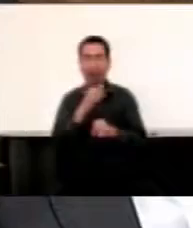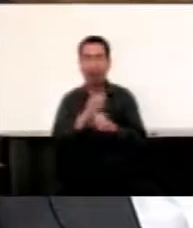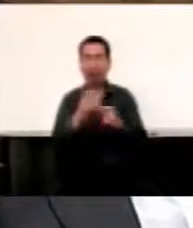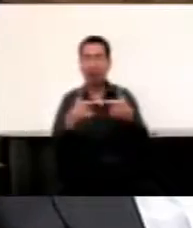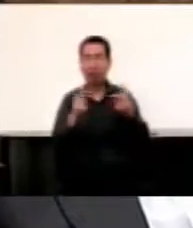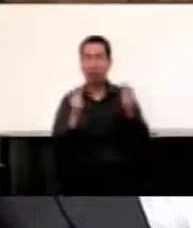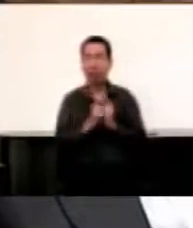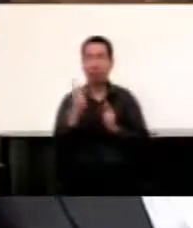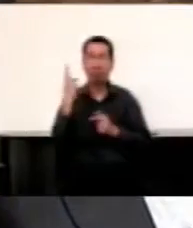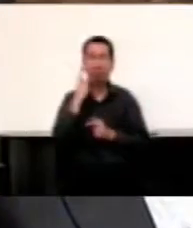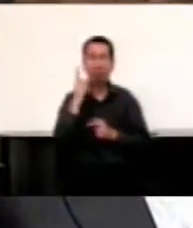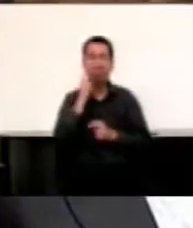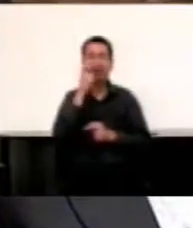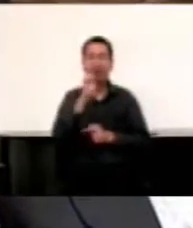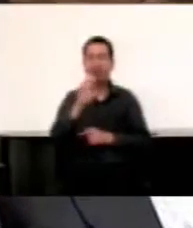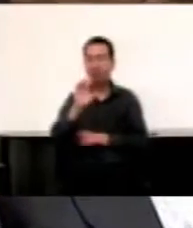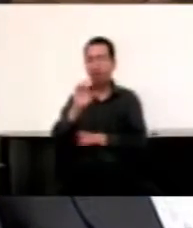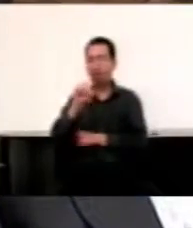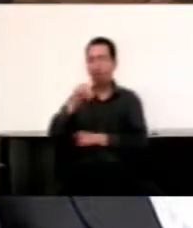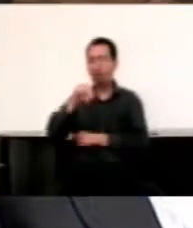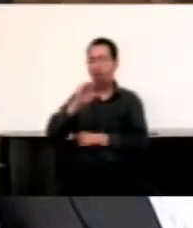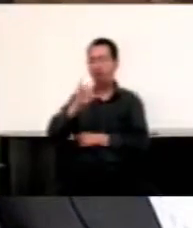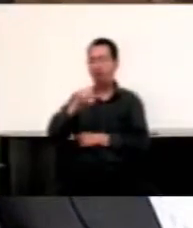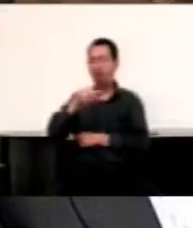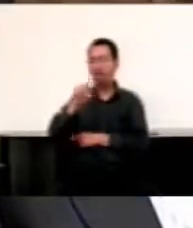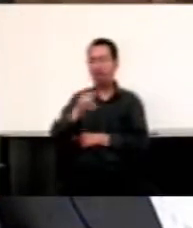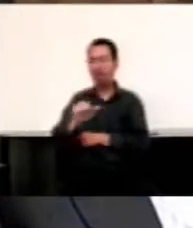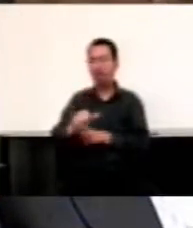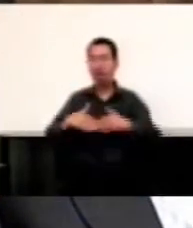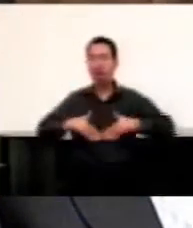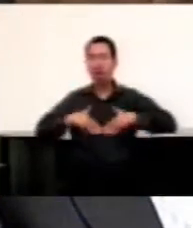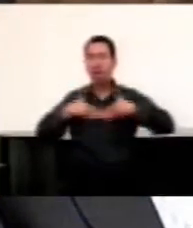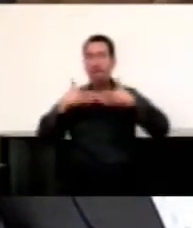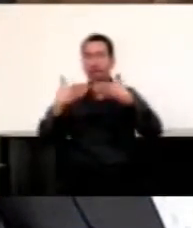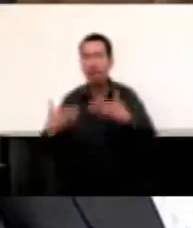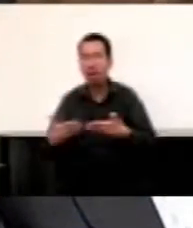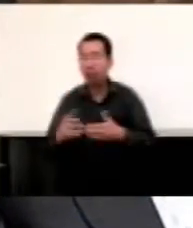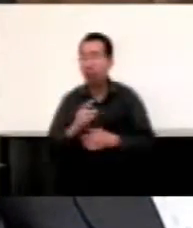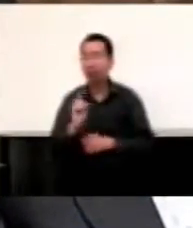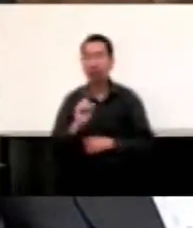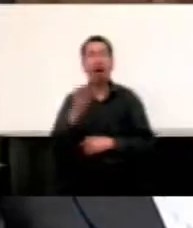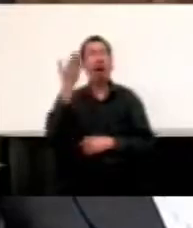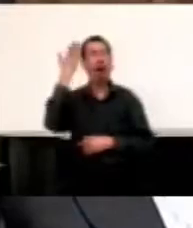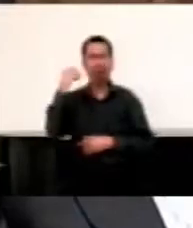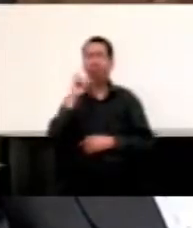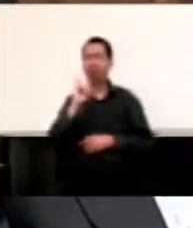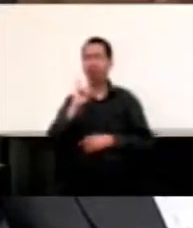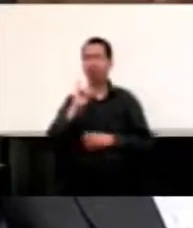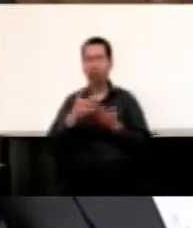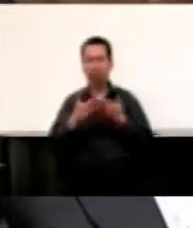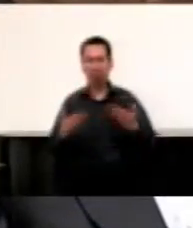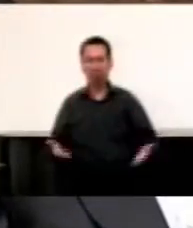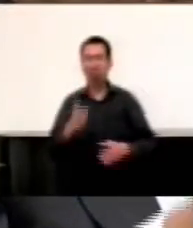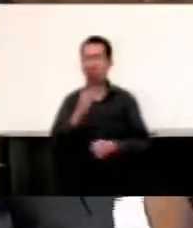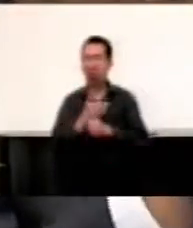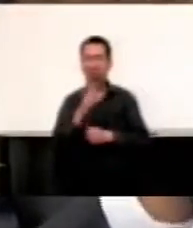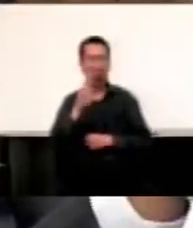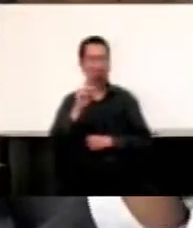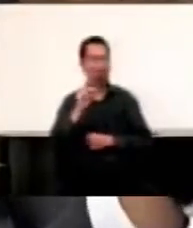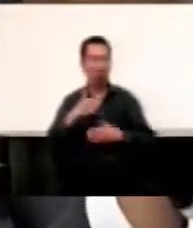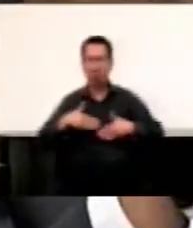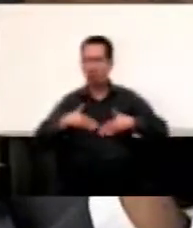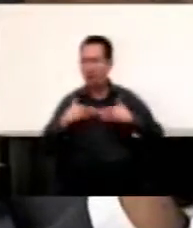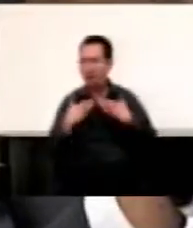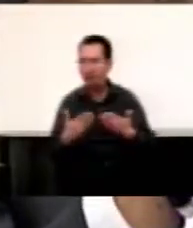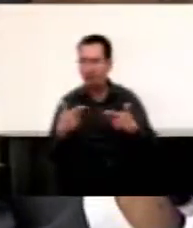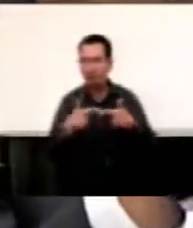que es el tema de la confianza. La confianza no solamente en las autoridades electorales, sino la confianza que existe en